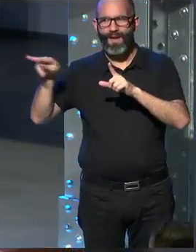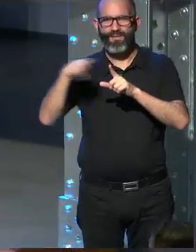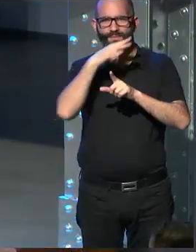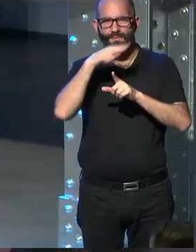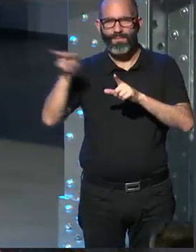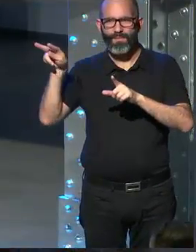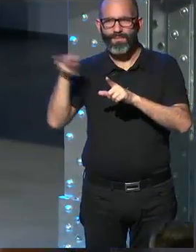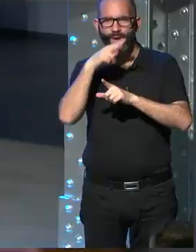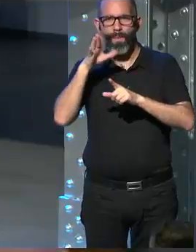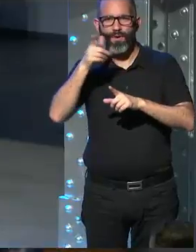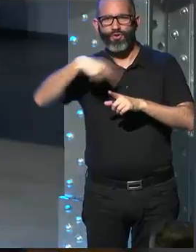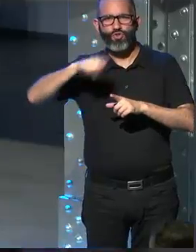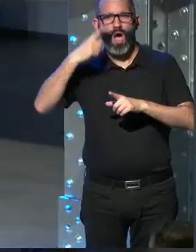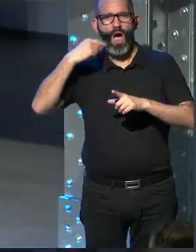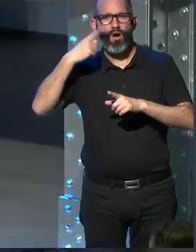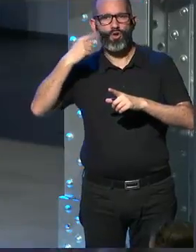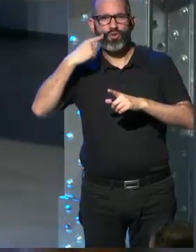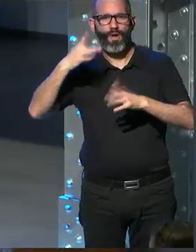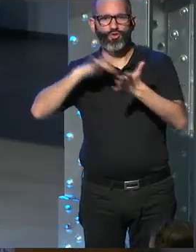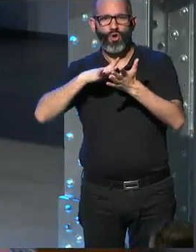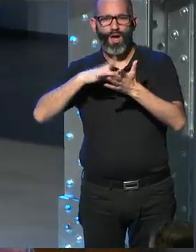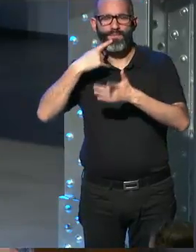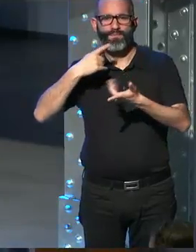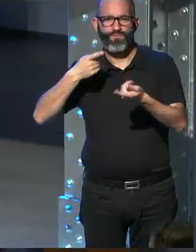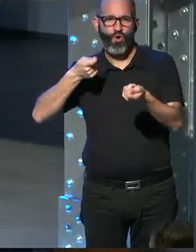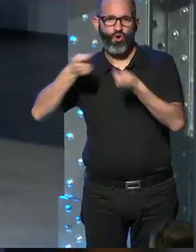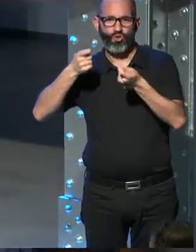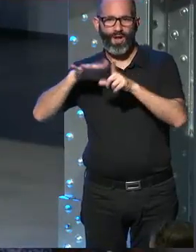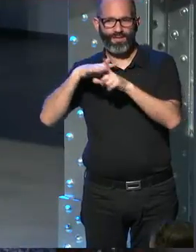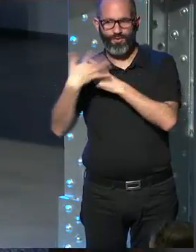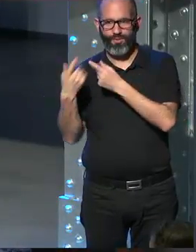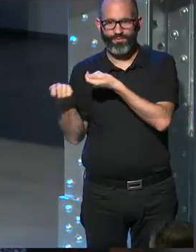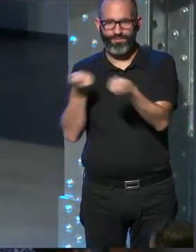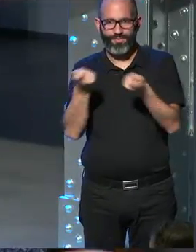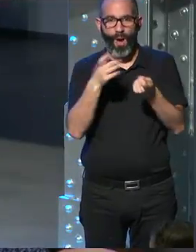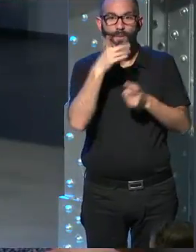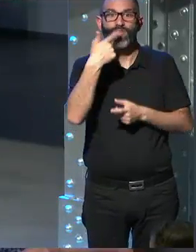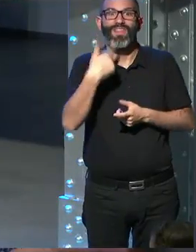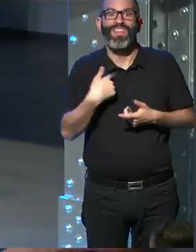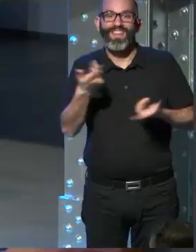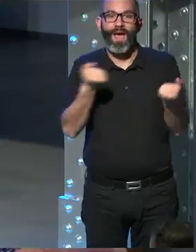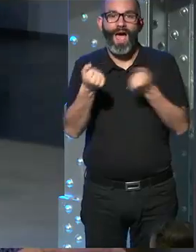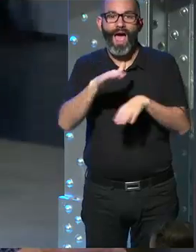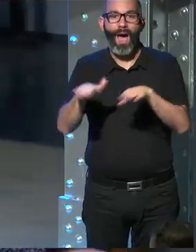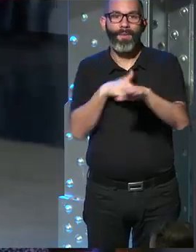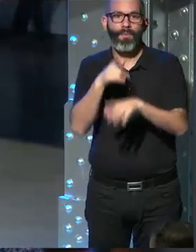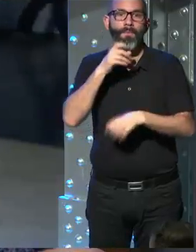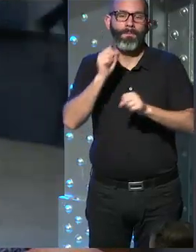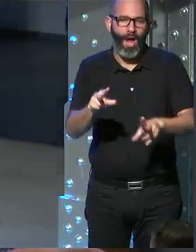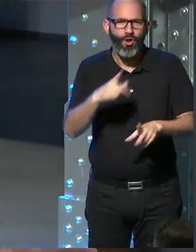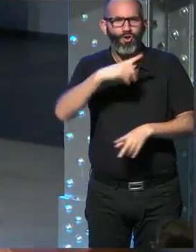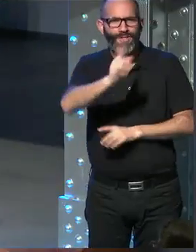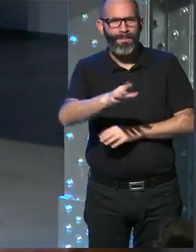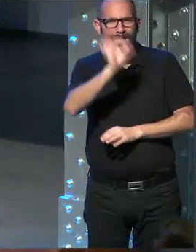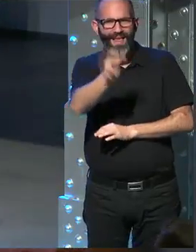a vigilar una prole que se mueve mucho, ¿no? Y por eso dicen que aparcamos peor. No sé, ¿qué hay de verdad en